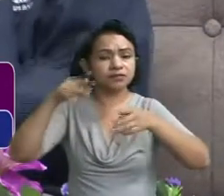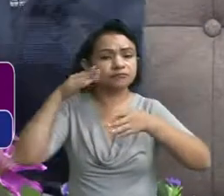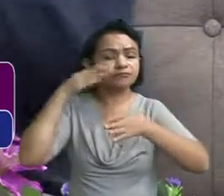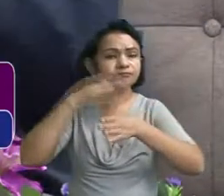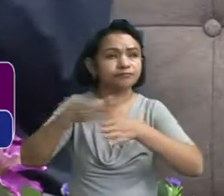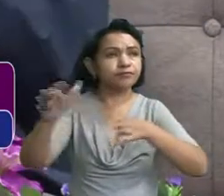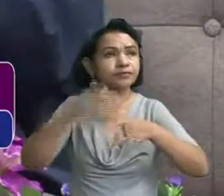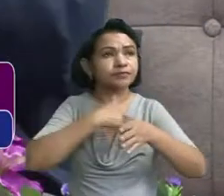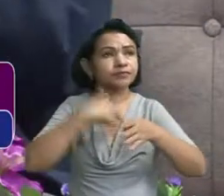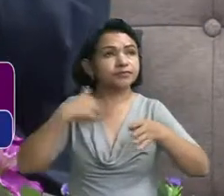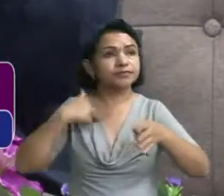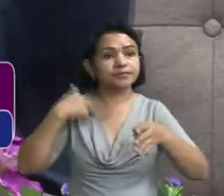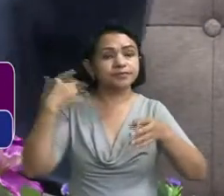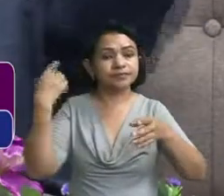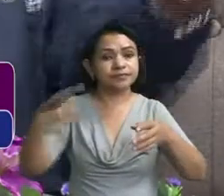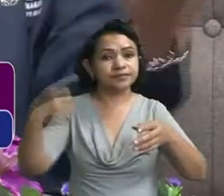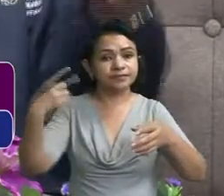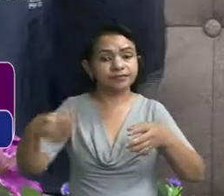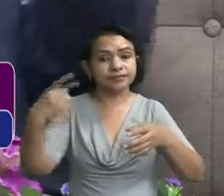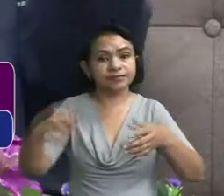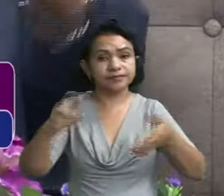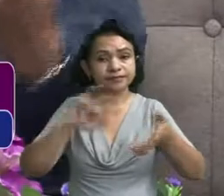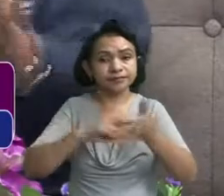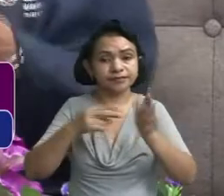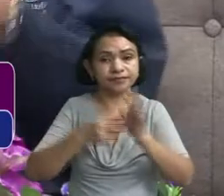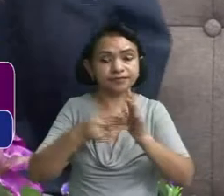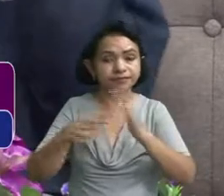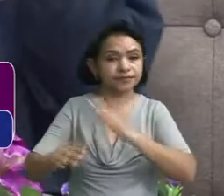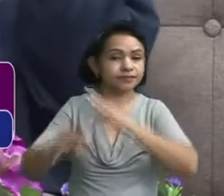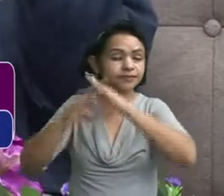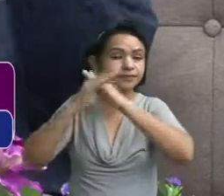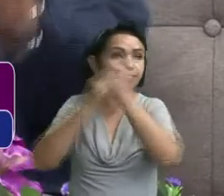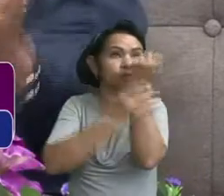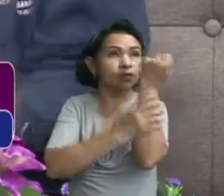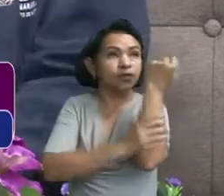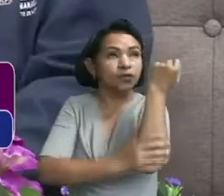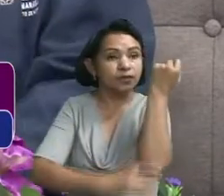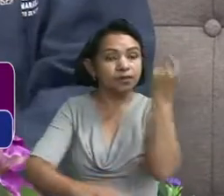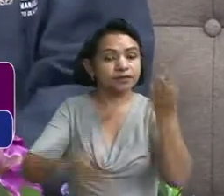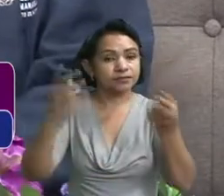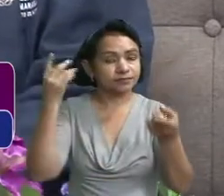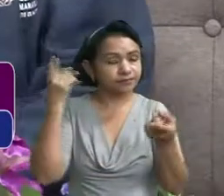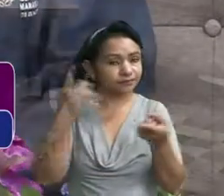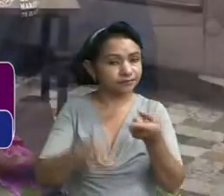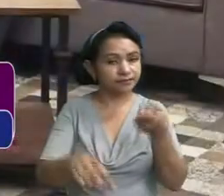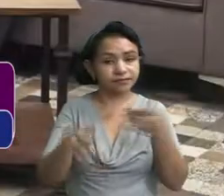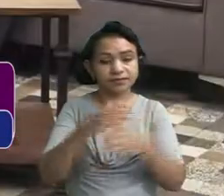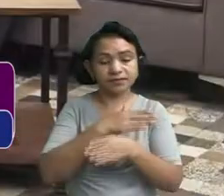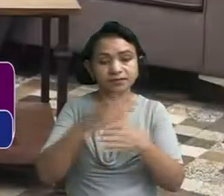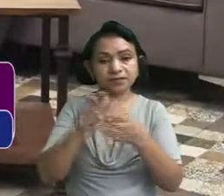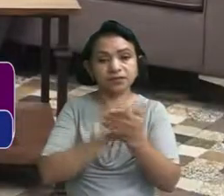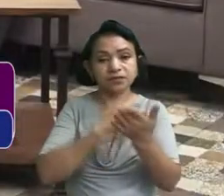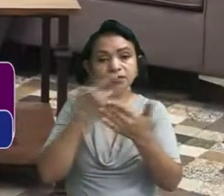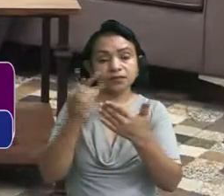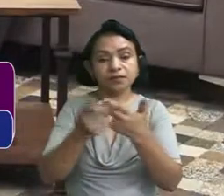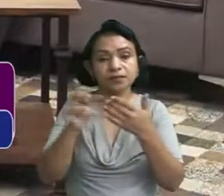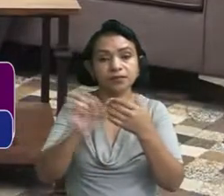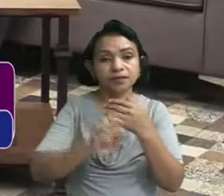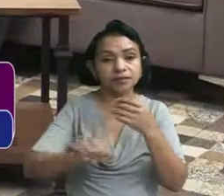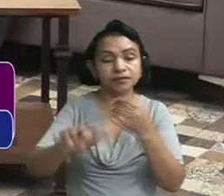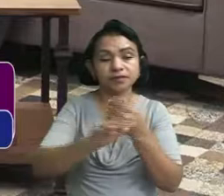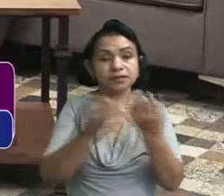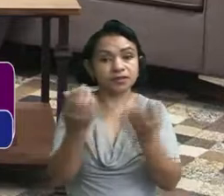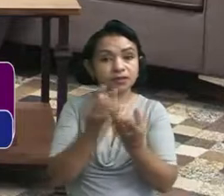pues. Entonces, restitución de derechos que implica el combate a la pobreza, ¿verdad? Una serie de programas sociales, una serie de